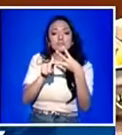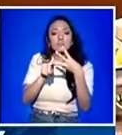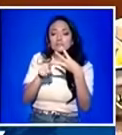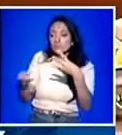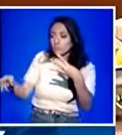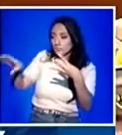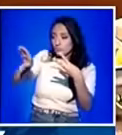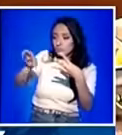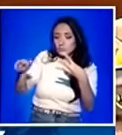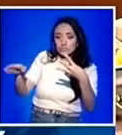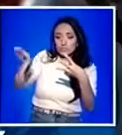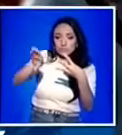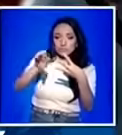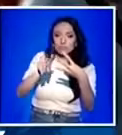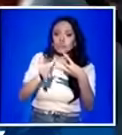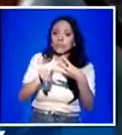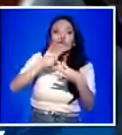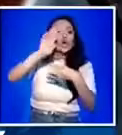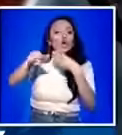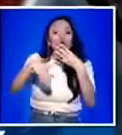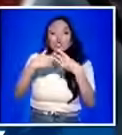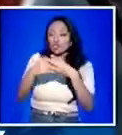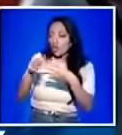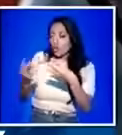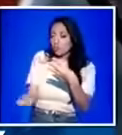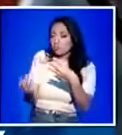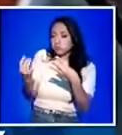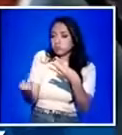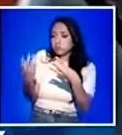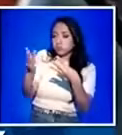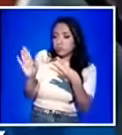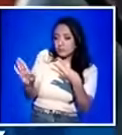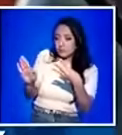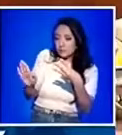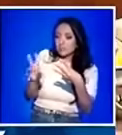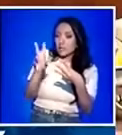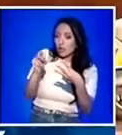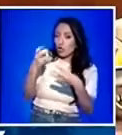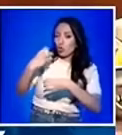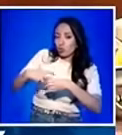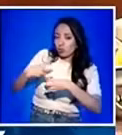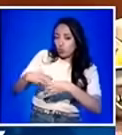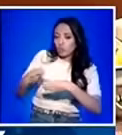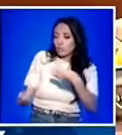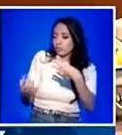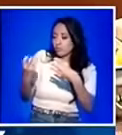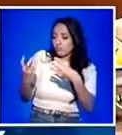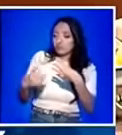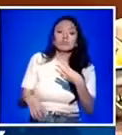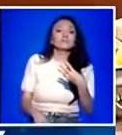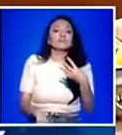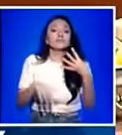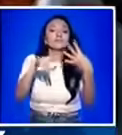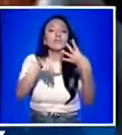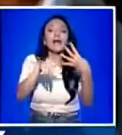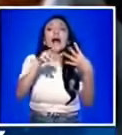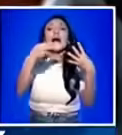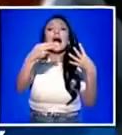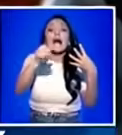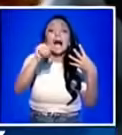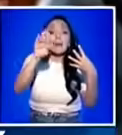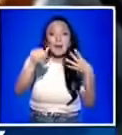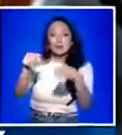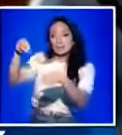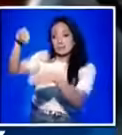que estar cocido, ¿no? Todo tiene que darse un hervorcito para que no se nos negre la fanesca. El haba que ya está